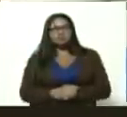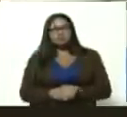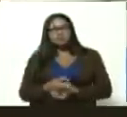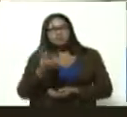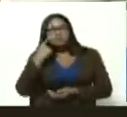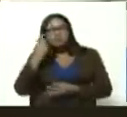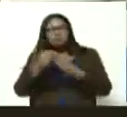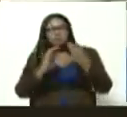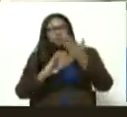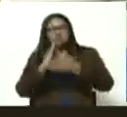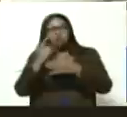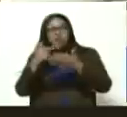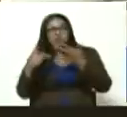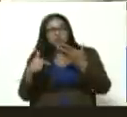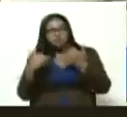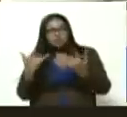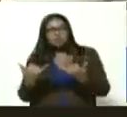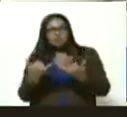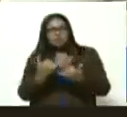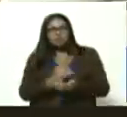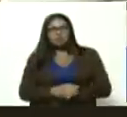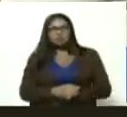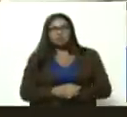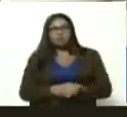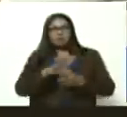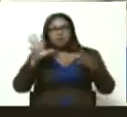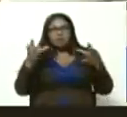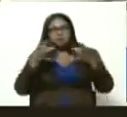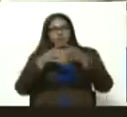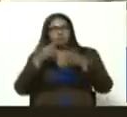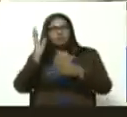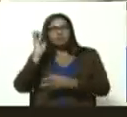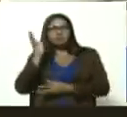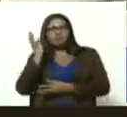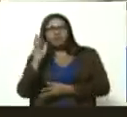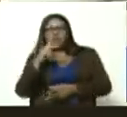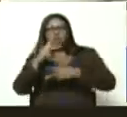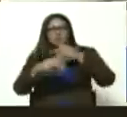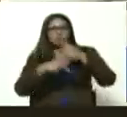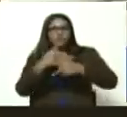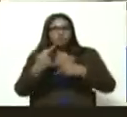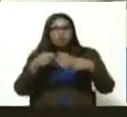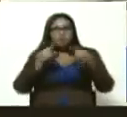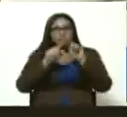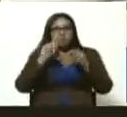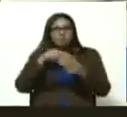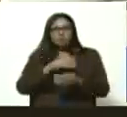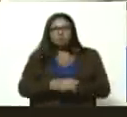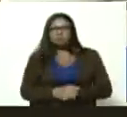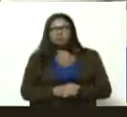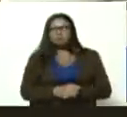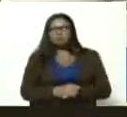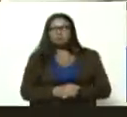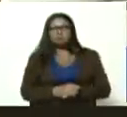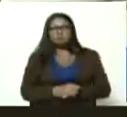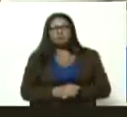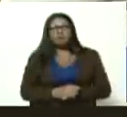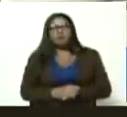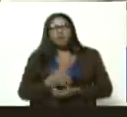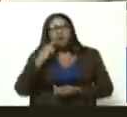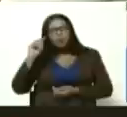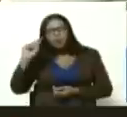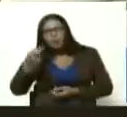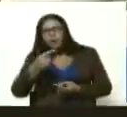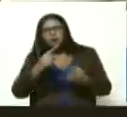funcionan las cosas que hubo reuniones y asambleas de productores en guárico